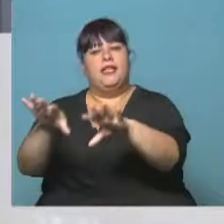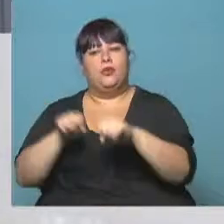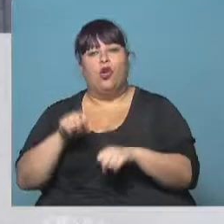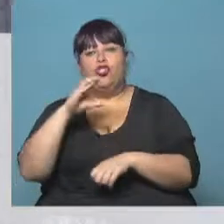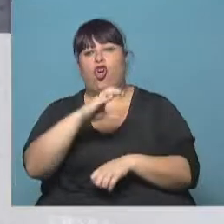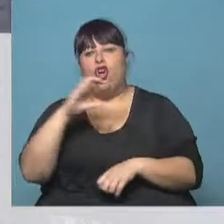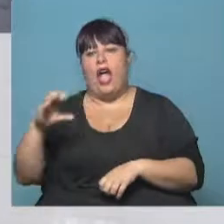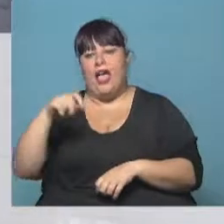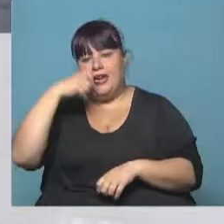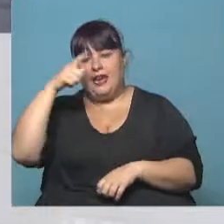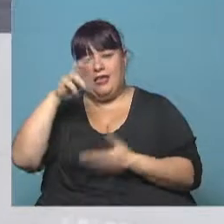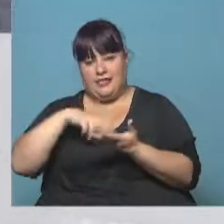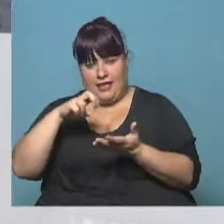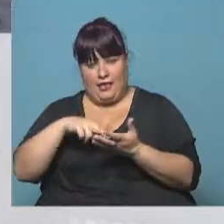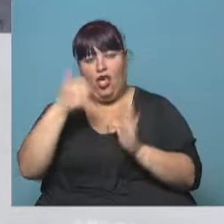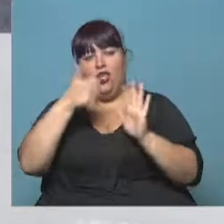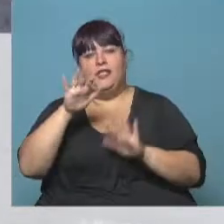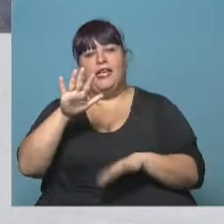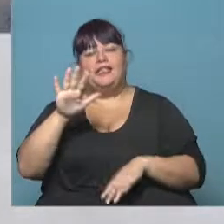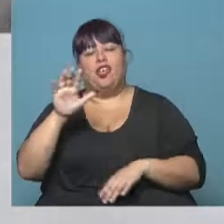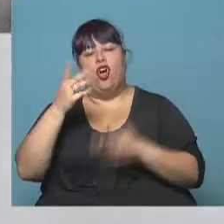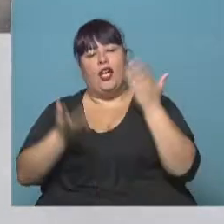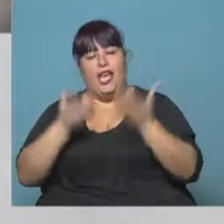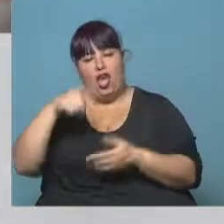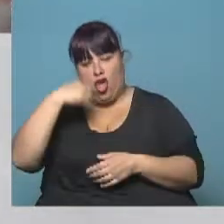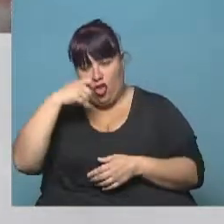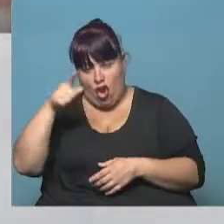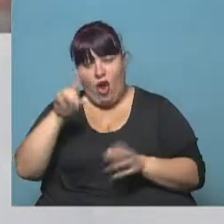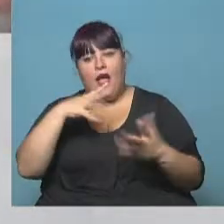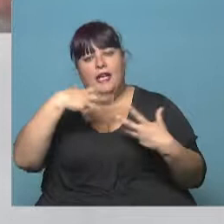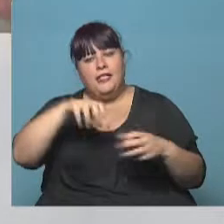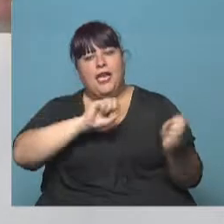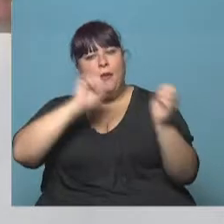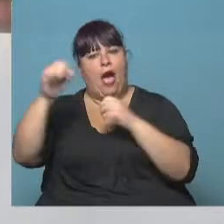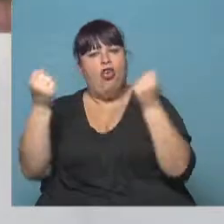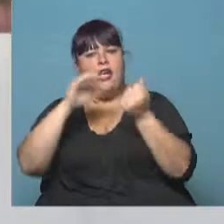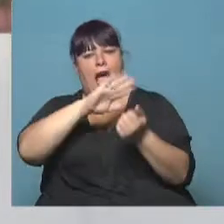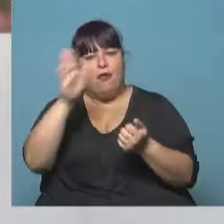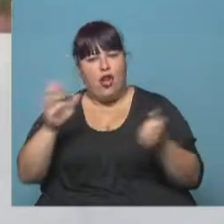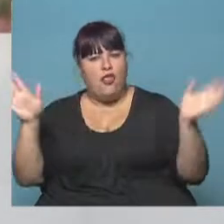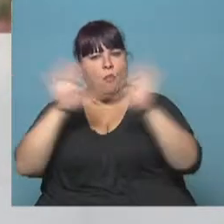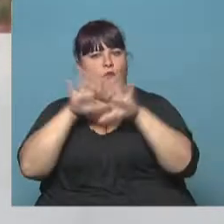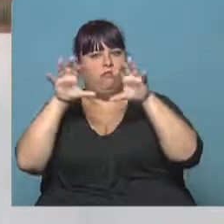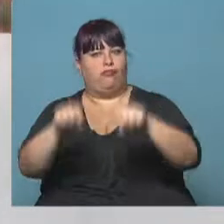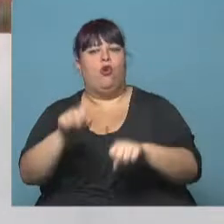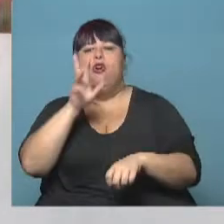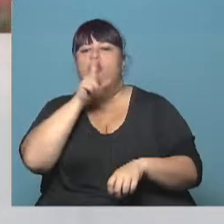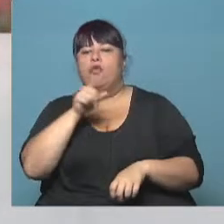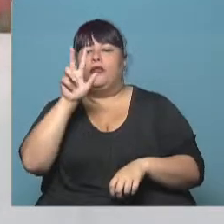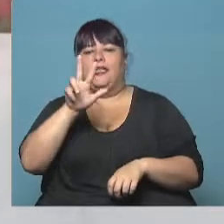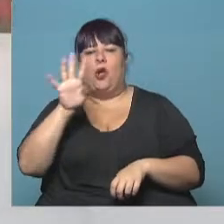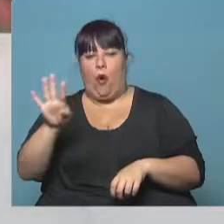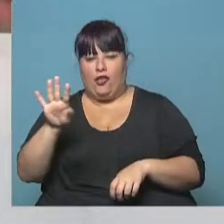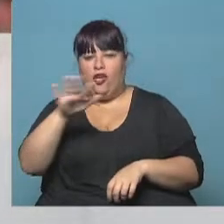Secuestran cocaína en Salta. 265 kilos de la droga eran transportados en una camioneta que fue interceptada en la